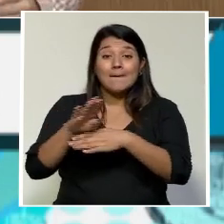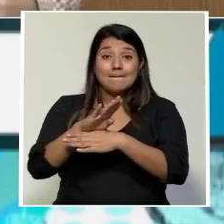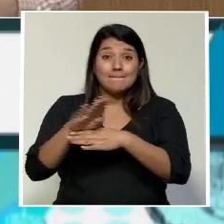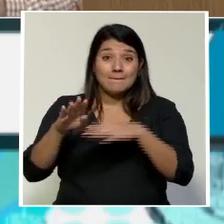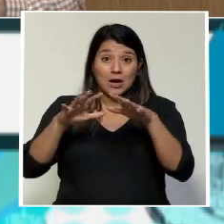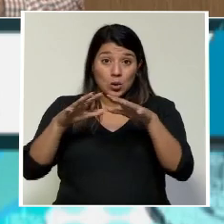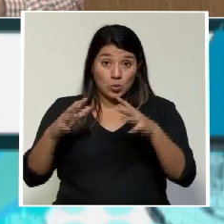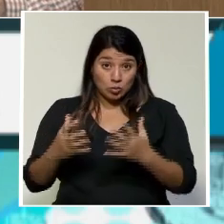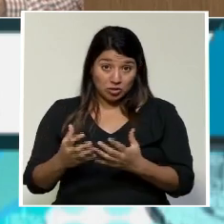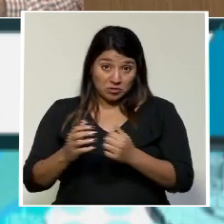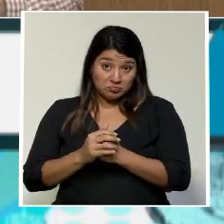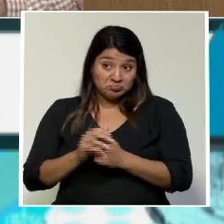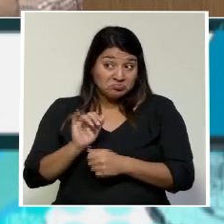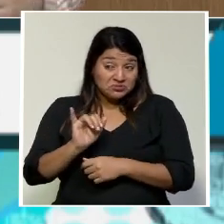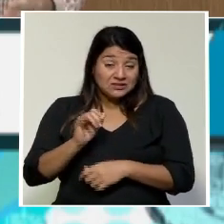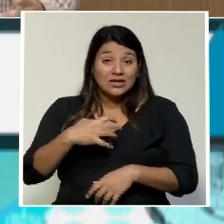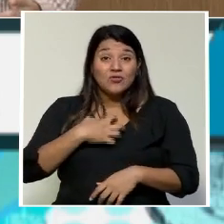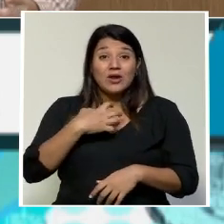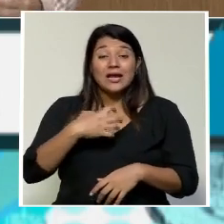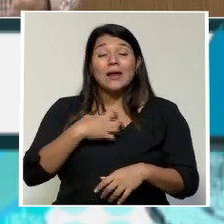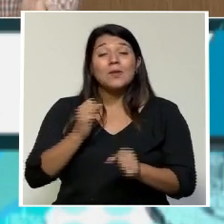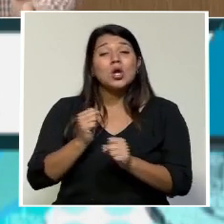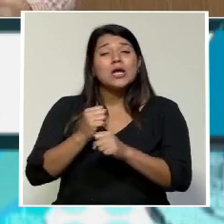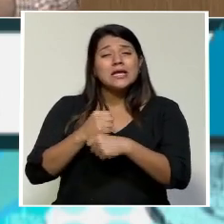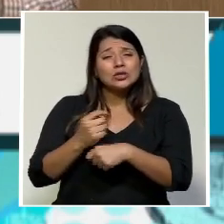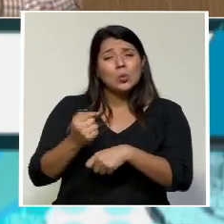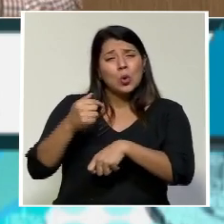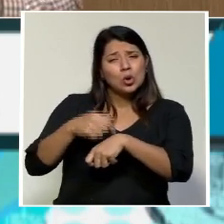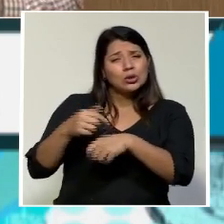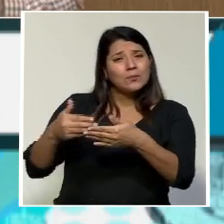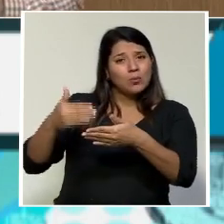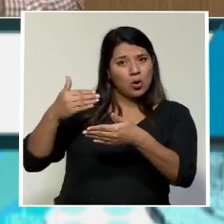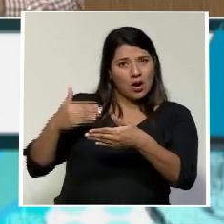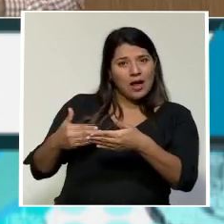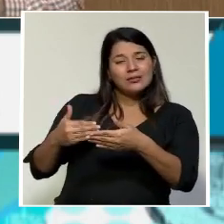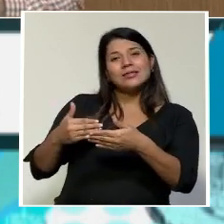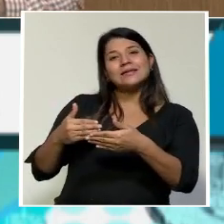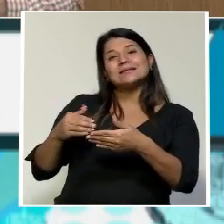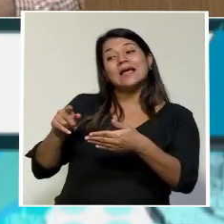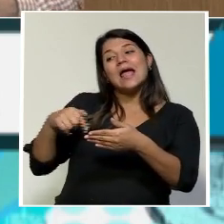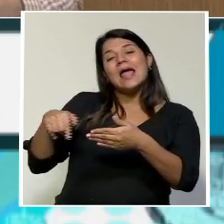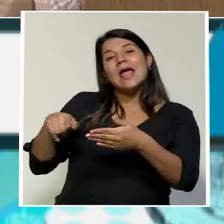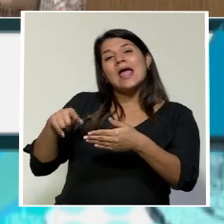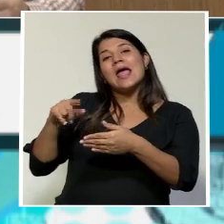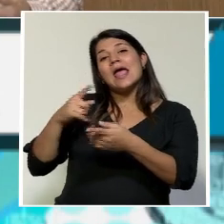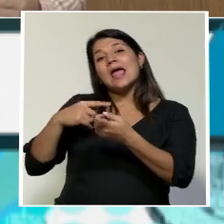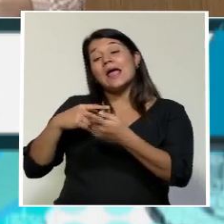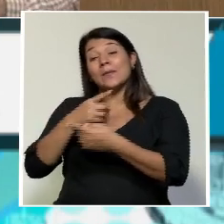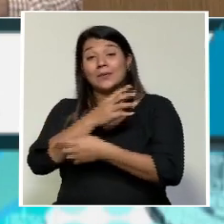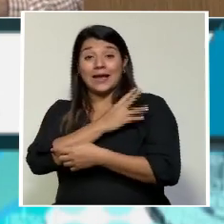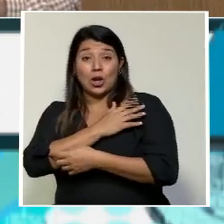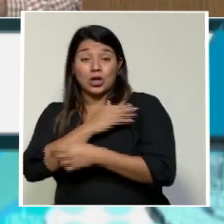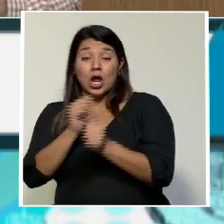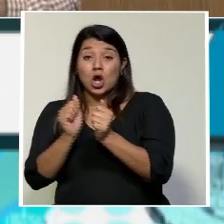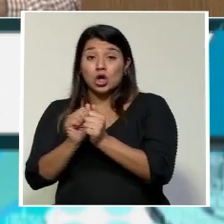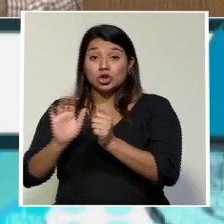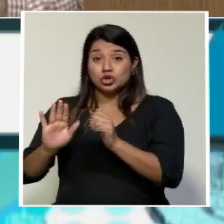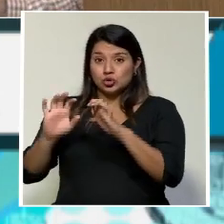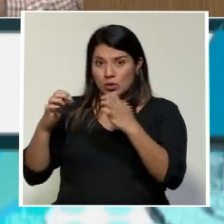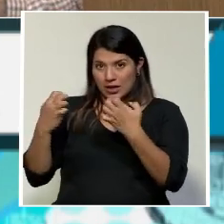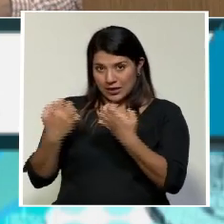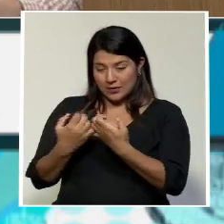fue otro de los reclamos que se hizo pues hace poco por parte de la tendencia de Carolina Hidalgo para con el candidato presidencial del